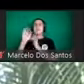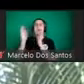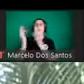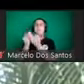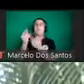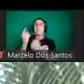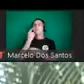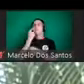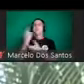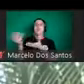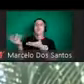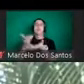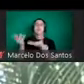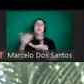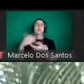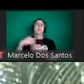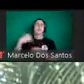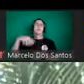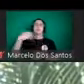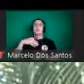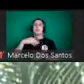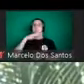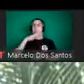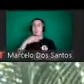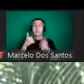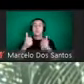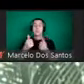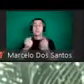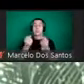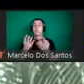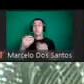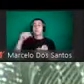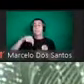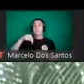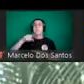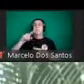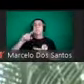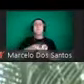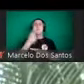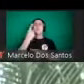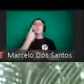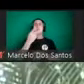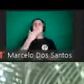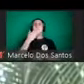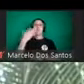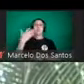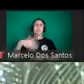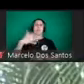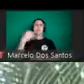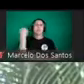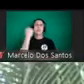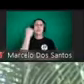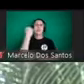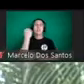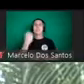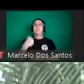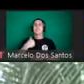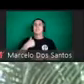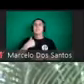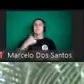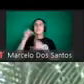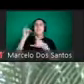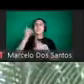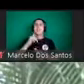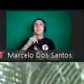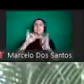que realizamos. Para nosotros es un mes súper importante, cumplimos la semana que viene 25 años de